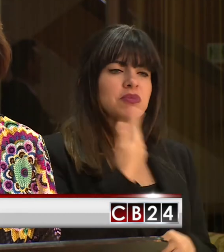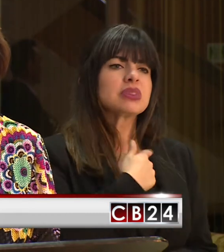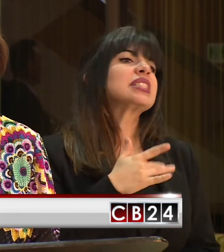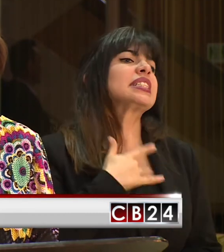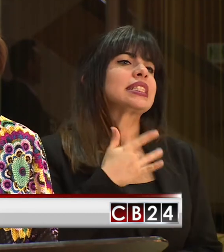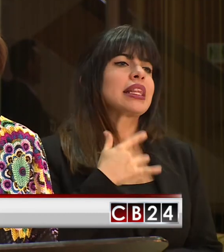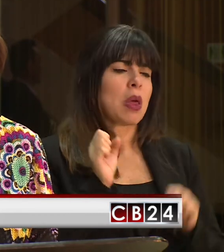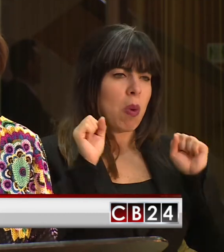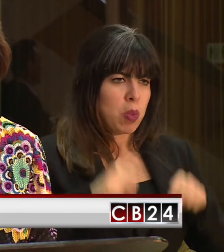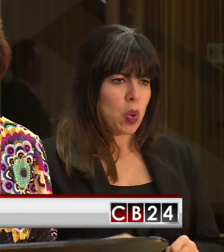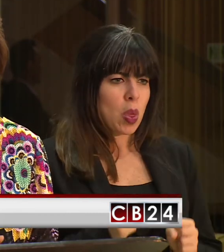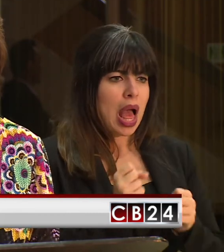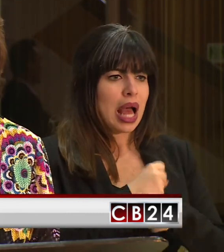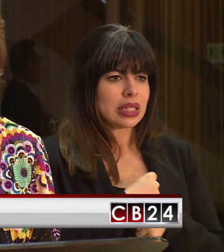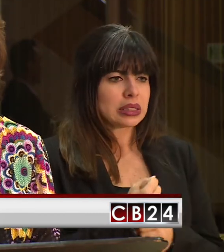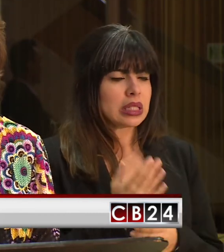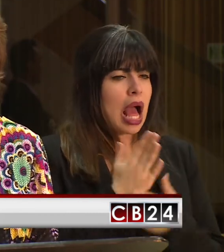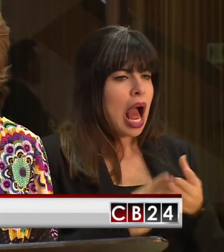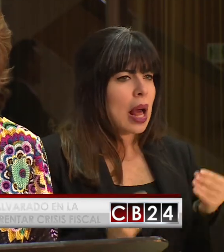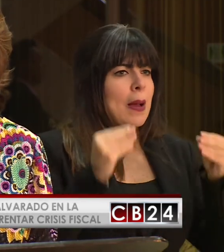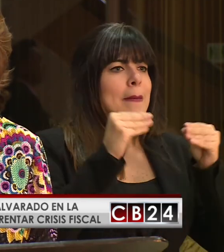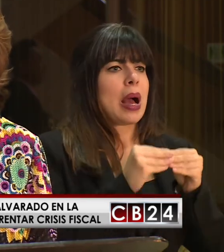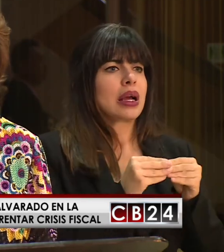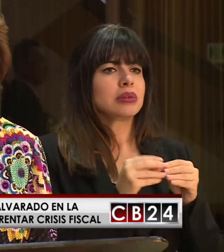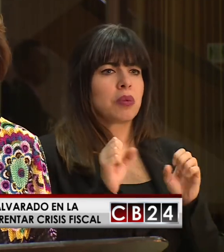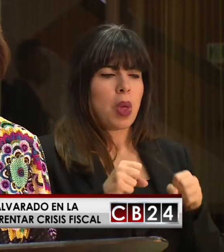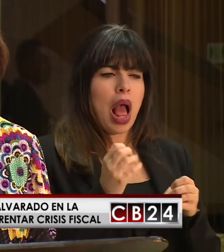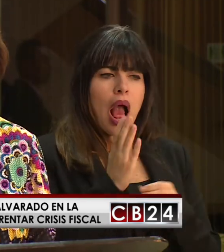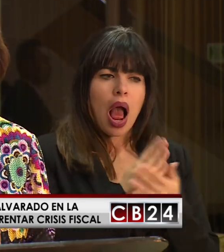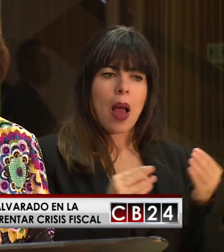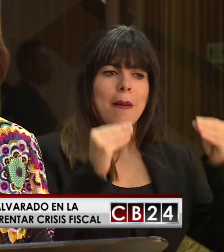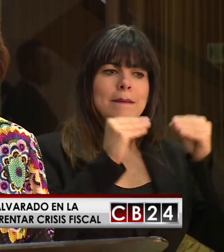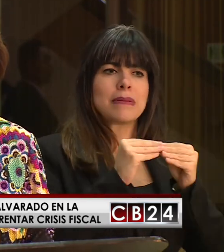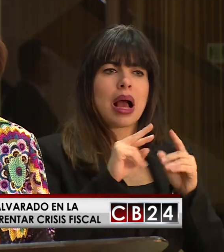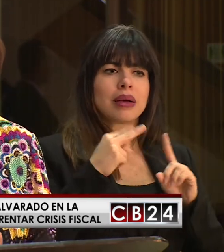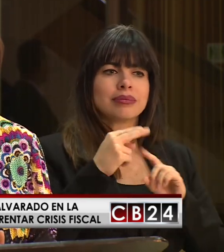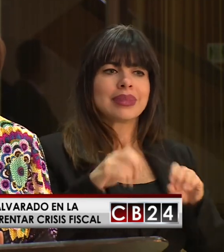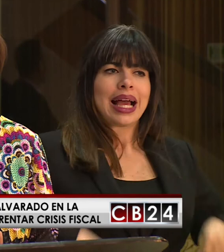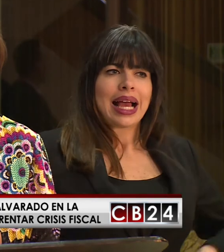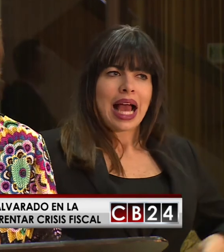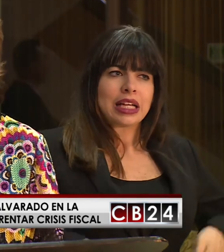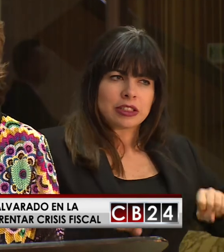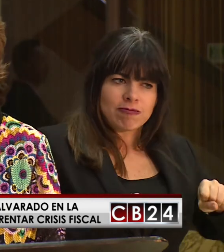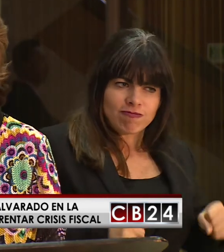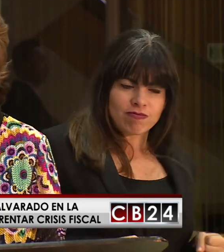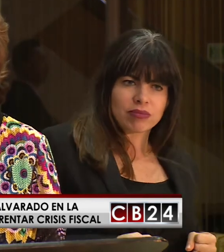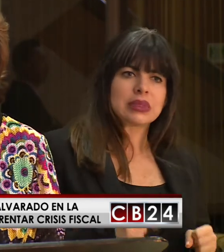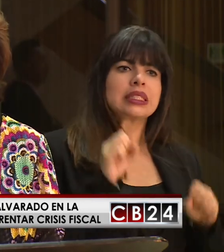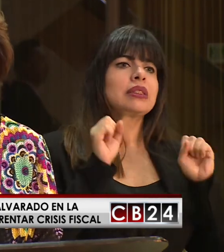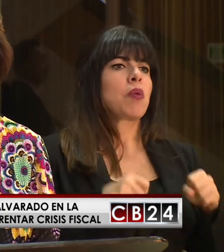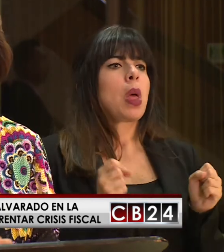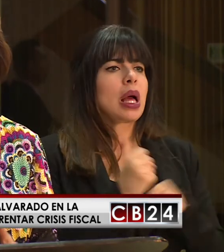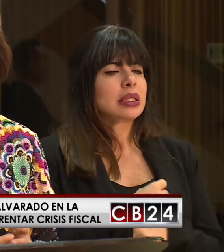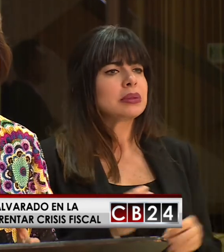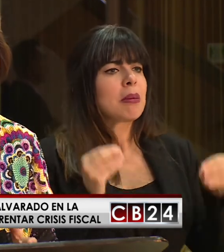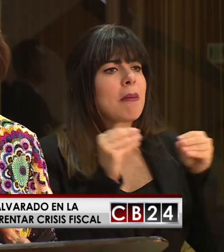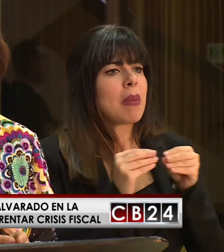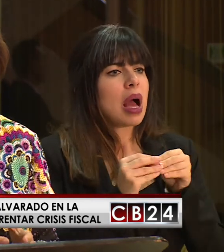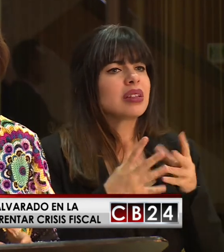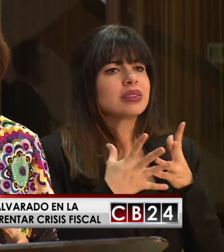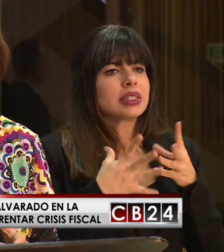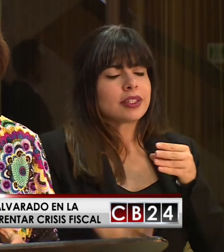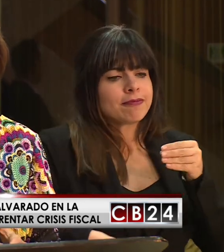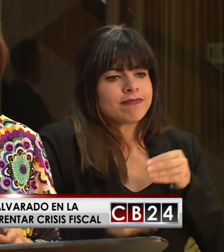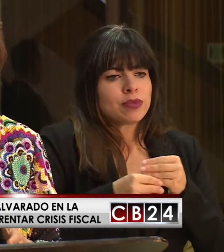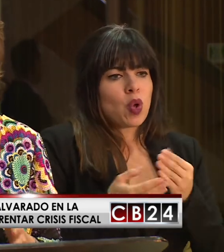sentimos que se puede hacer algo más. Se puede hacer algo más desde el punto de vista de contención del gasto, se puede hacer algo más de sumar a